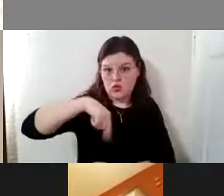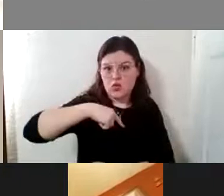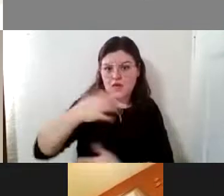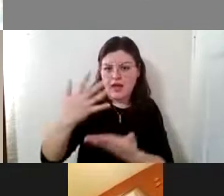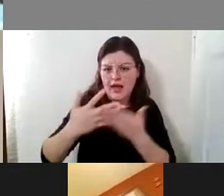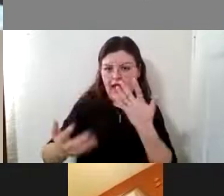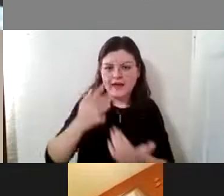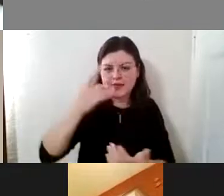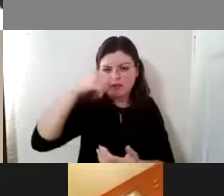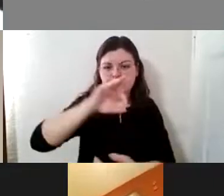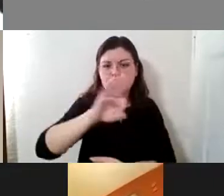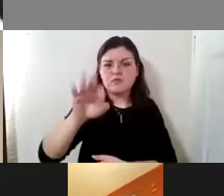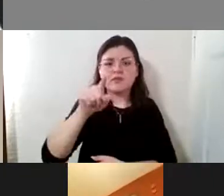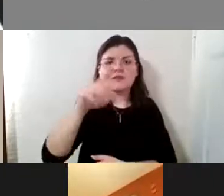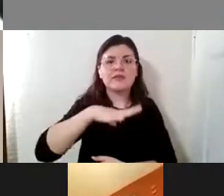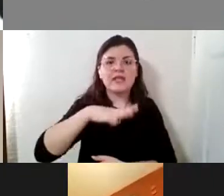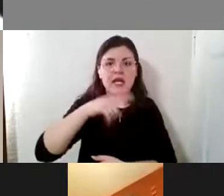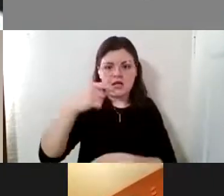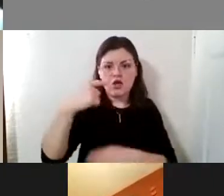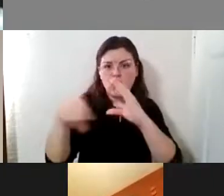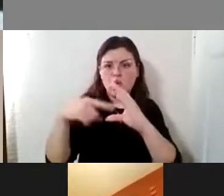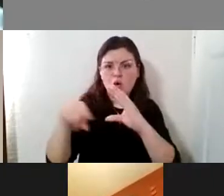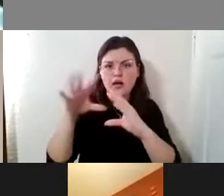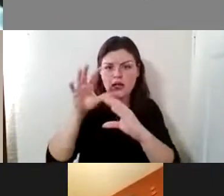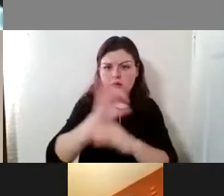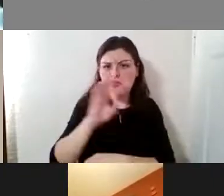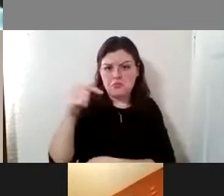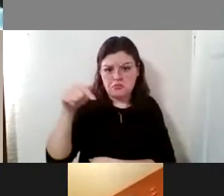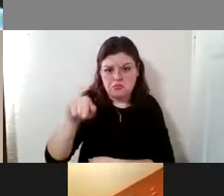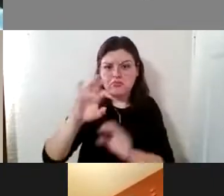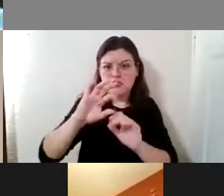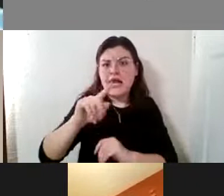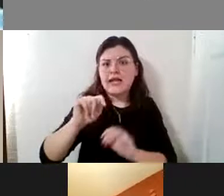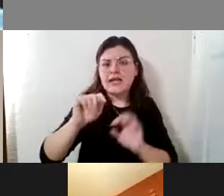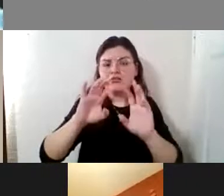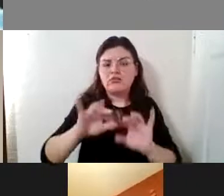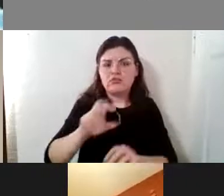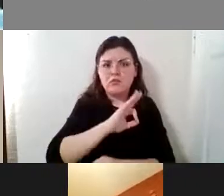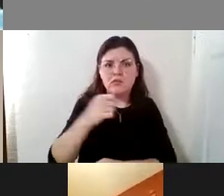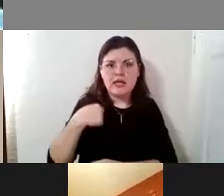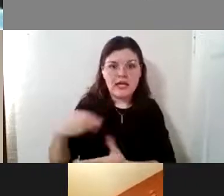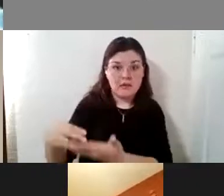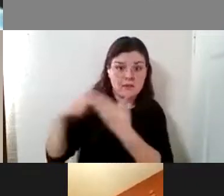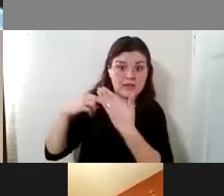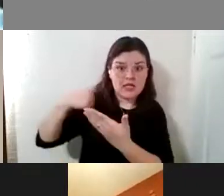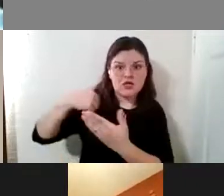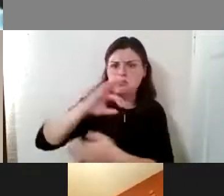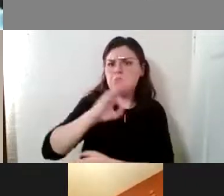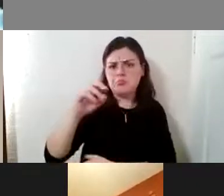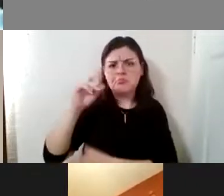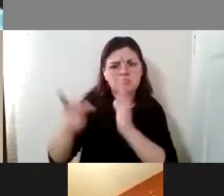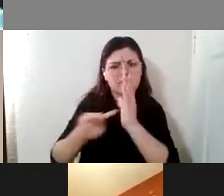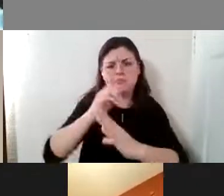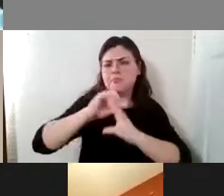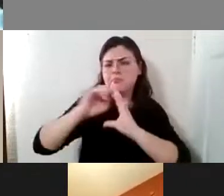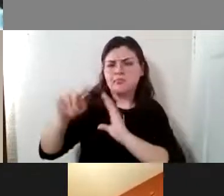Entonces, aquí les comparto mi correo. Si alguien gusta tener la presentación, con todo gusto mándenme un mensaje y yo les reenvío esta presentación. Sí,